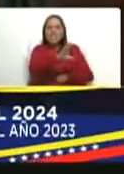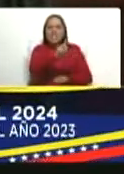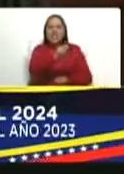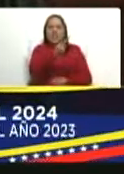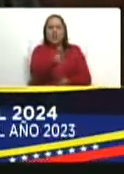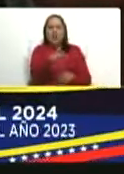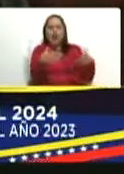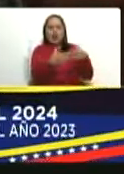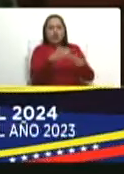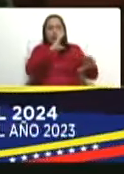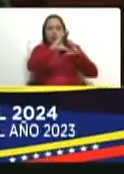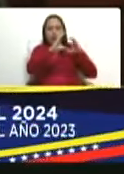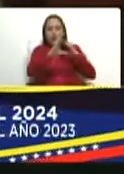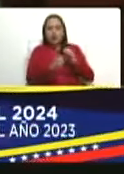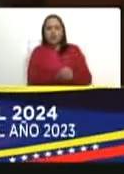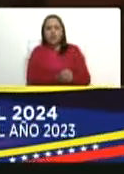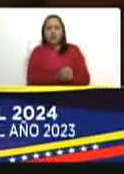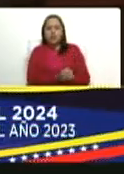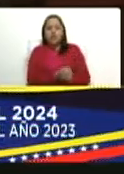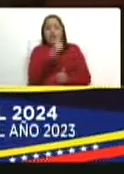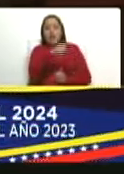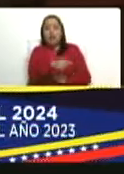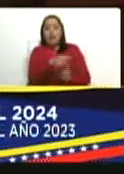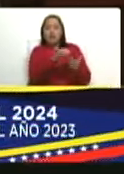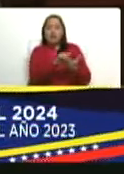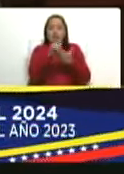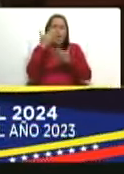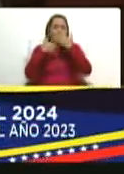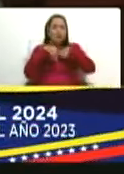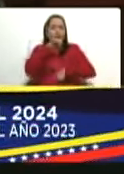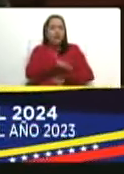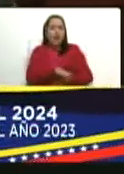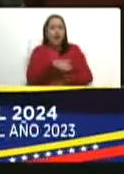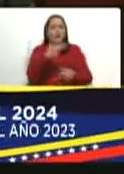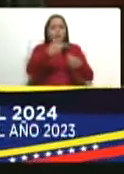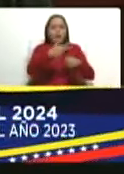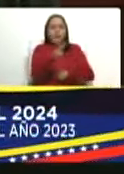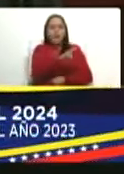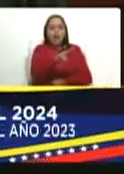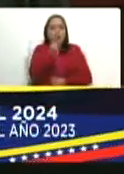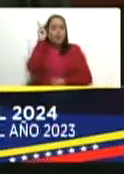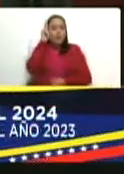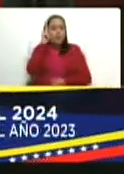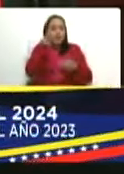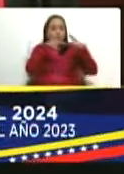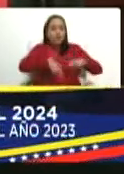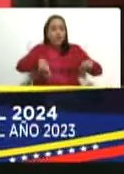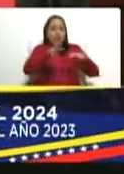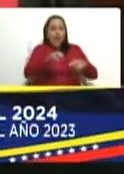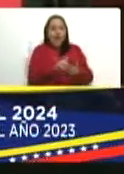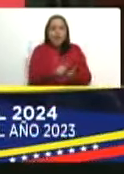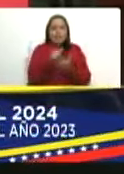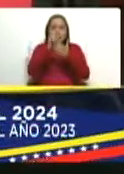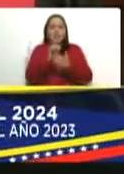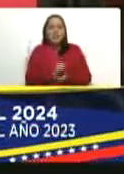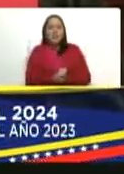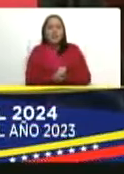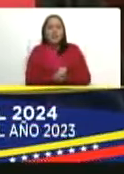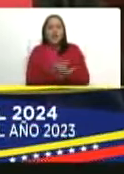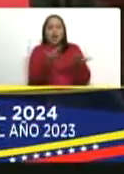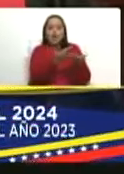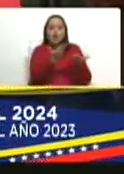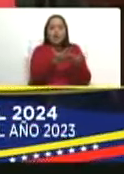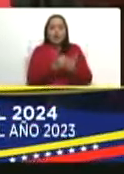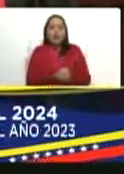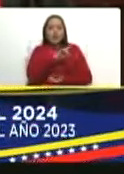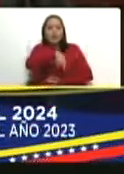de comunicación, la tecnocracia de PDVSA, profesores, investigadores, líderes estudiantiles de la Universidad Católica Andrés Bello, de